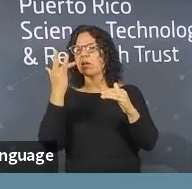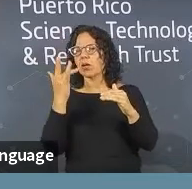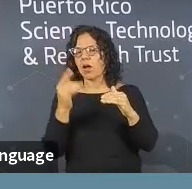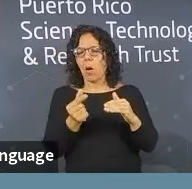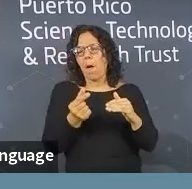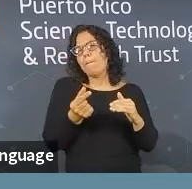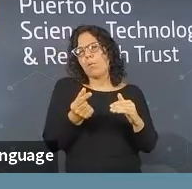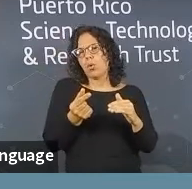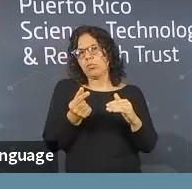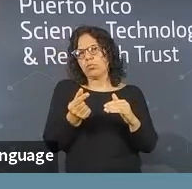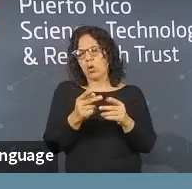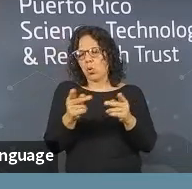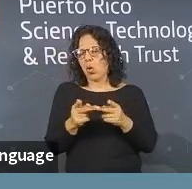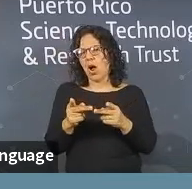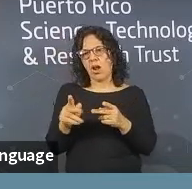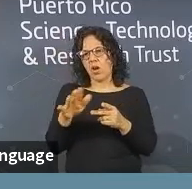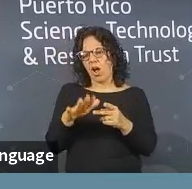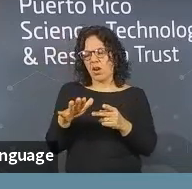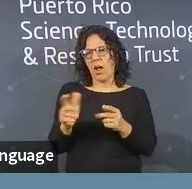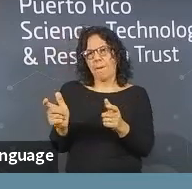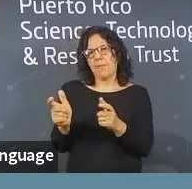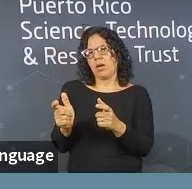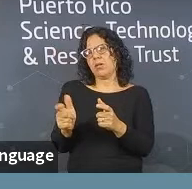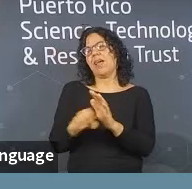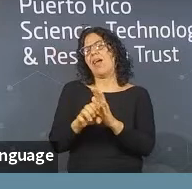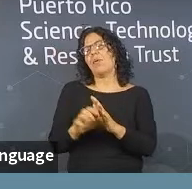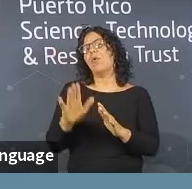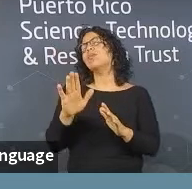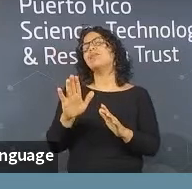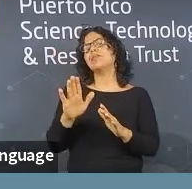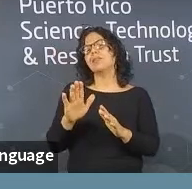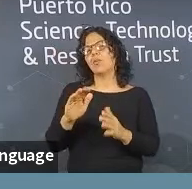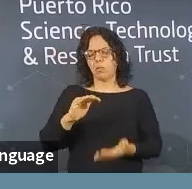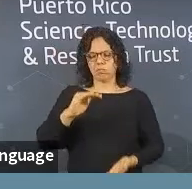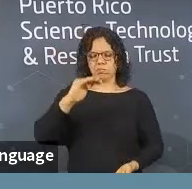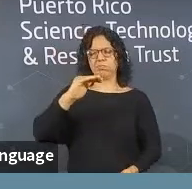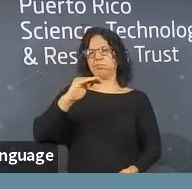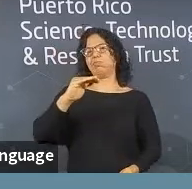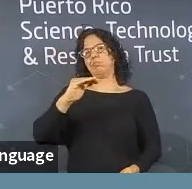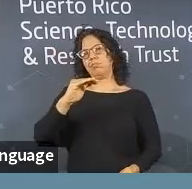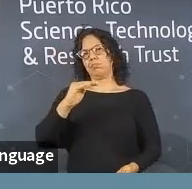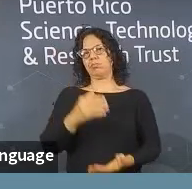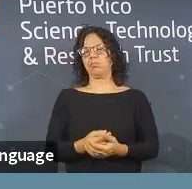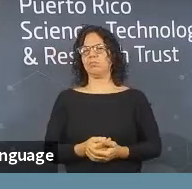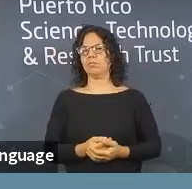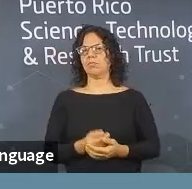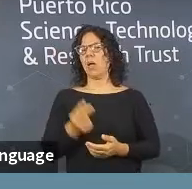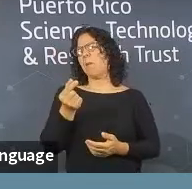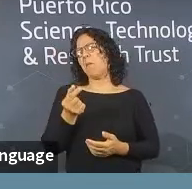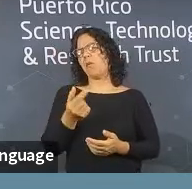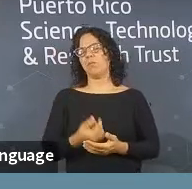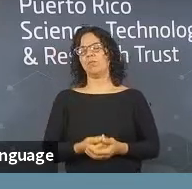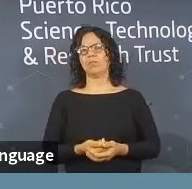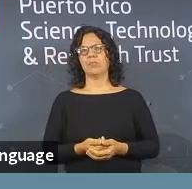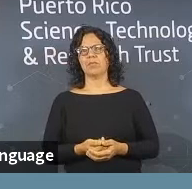son de limitada capacidad. Estamos hablando de 5 litros a 20 litros, creo que la mayoría de los grandes. Pero en realidad